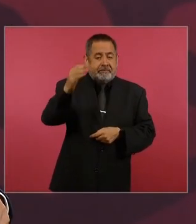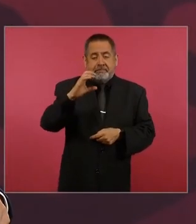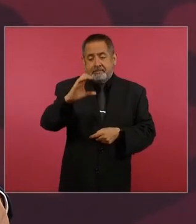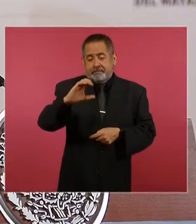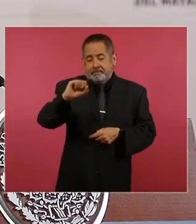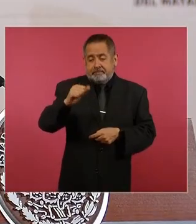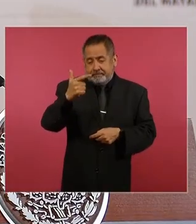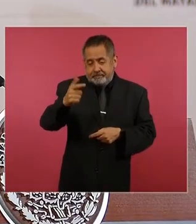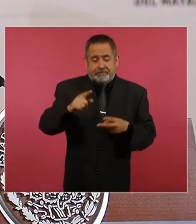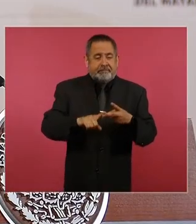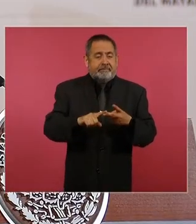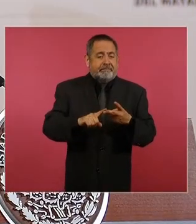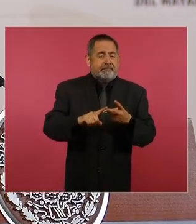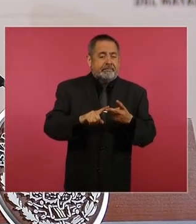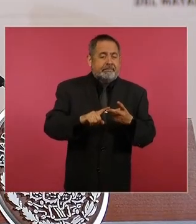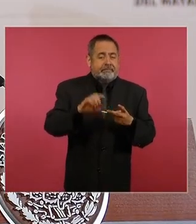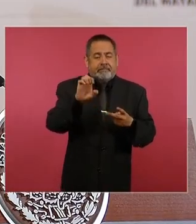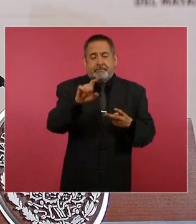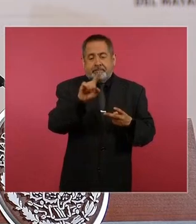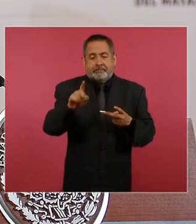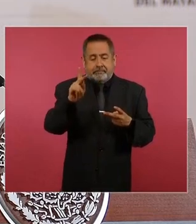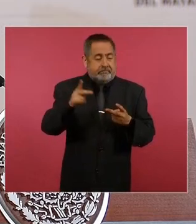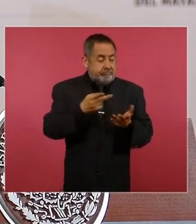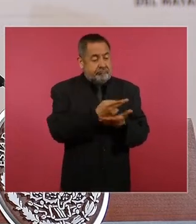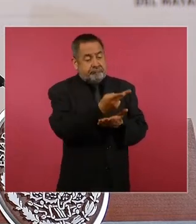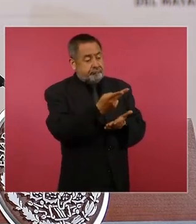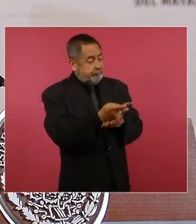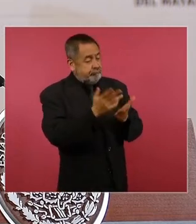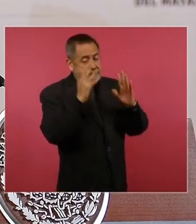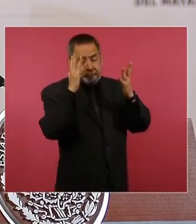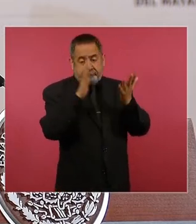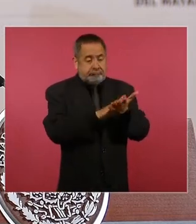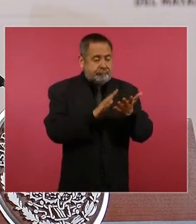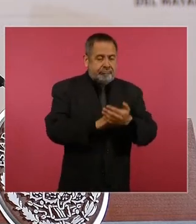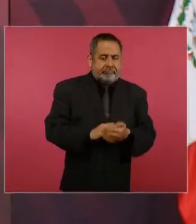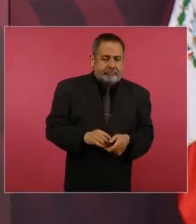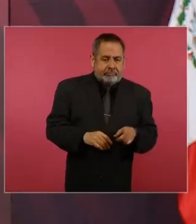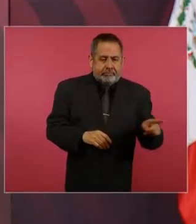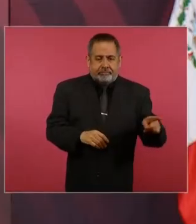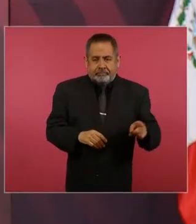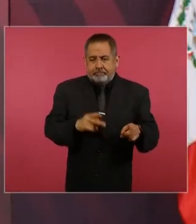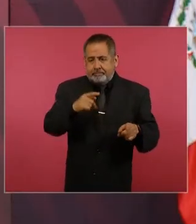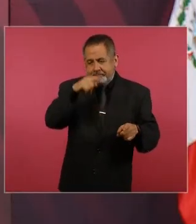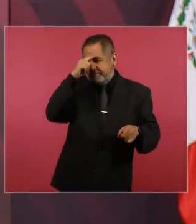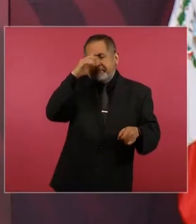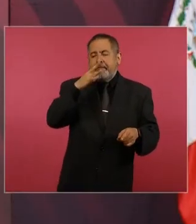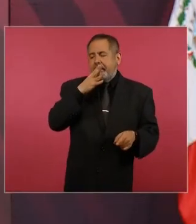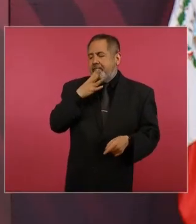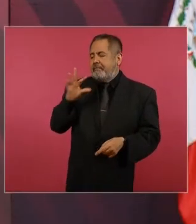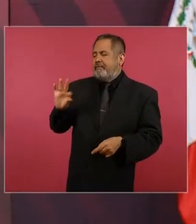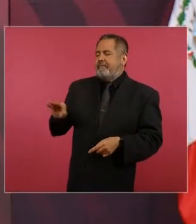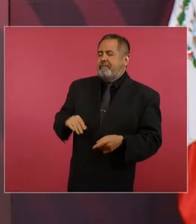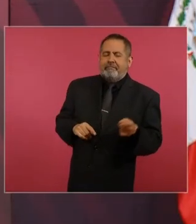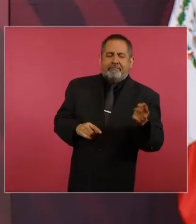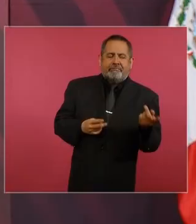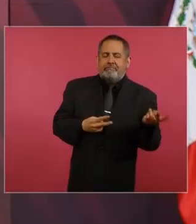y de Zedillo, ¿no?, premiado, y se le hizo fácil venir a calumniar.